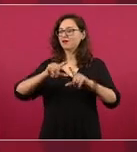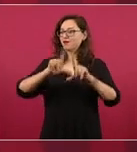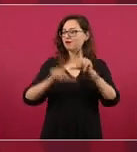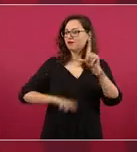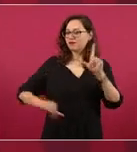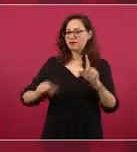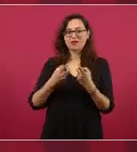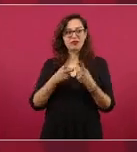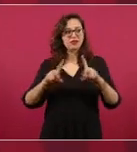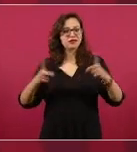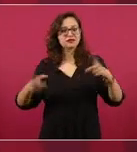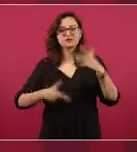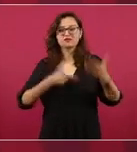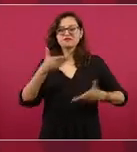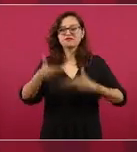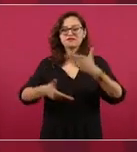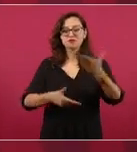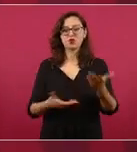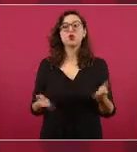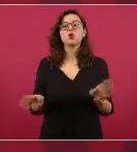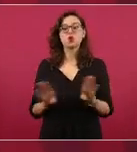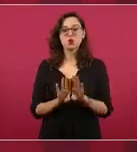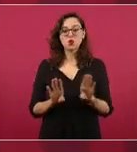¿Qué hacían antes?